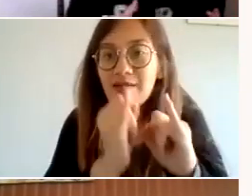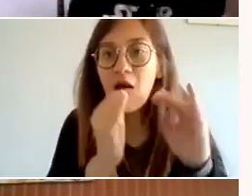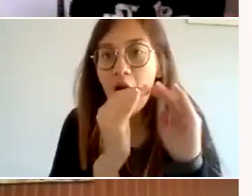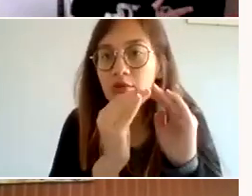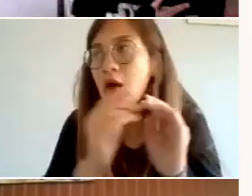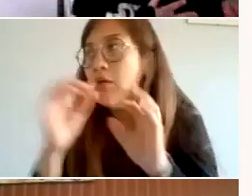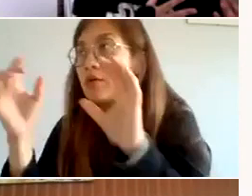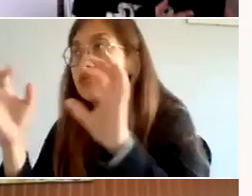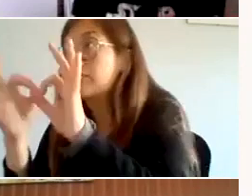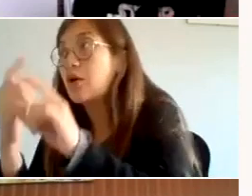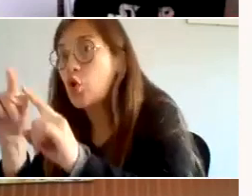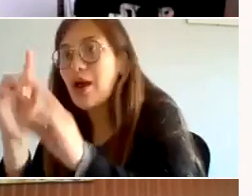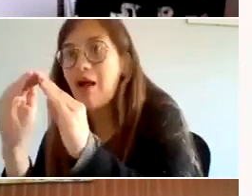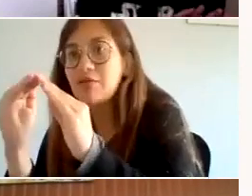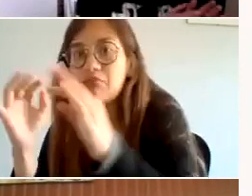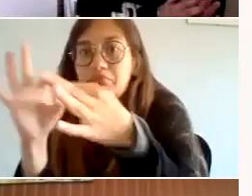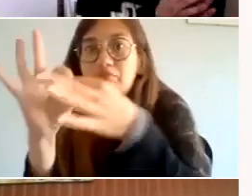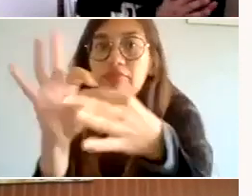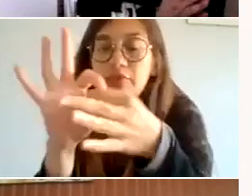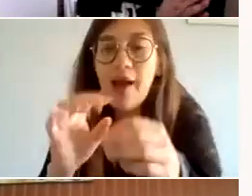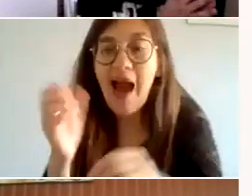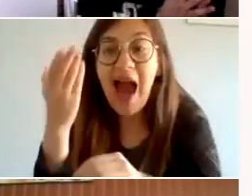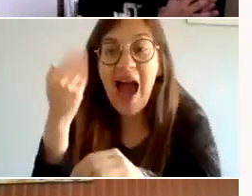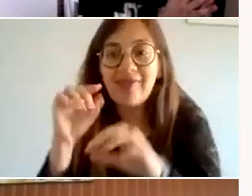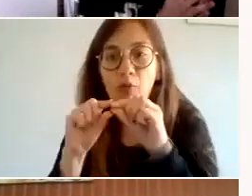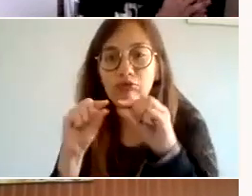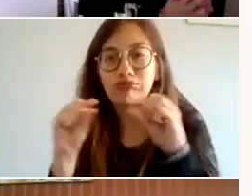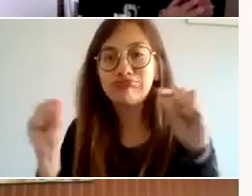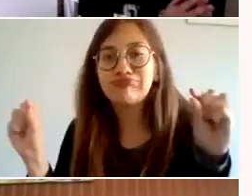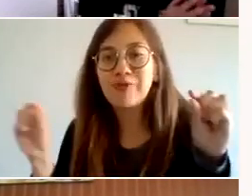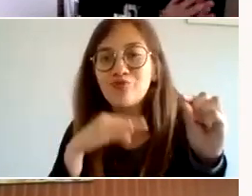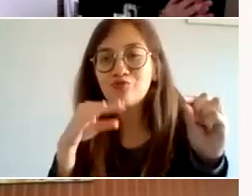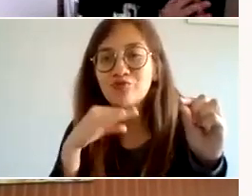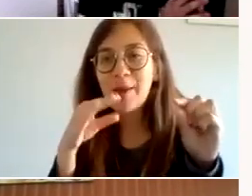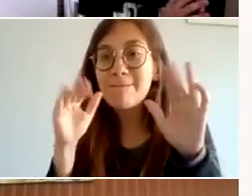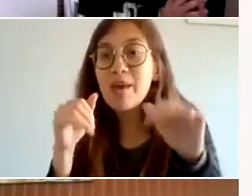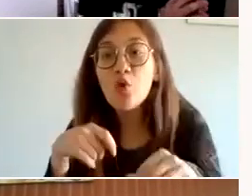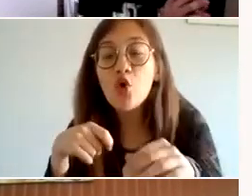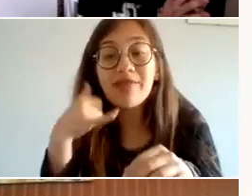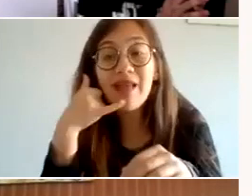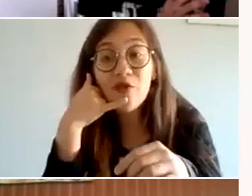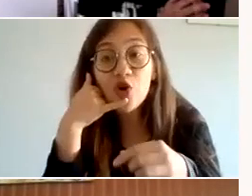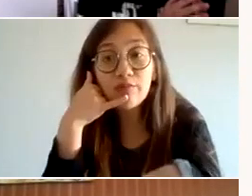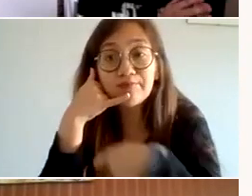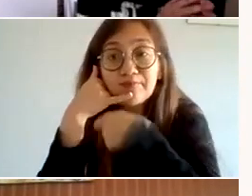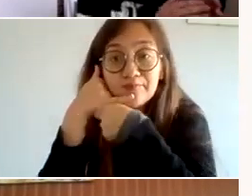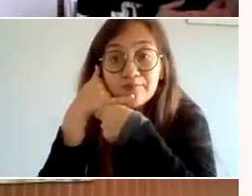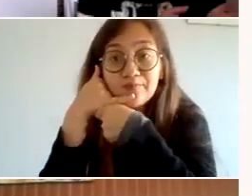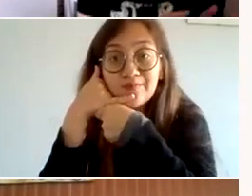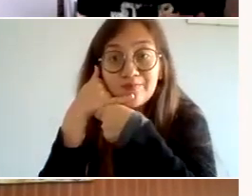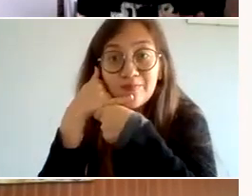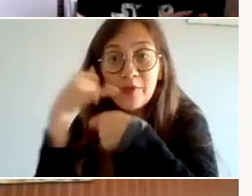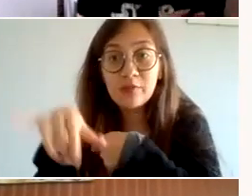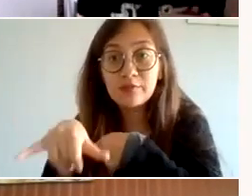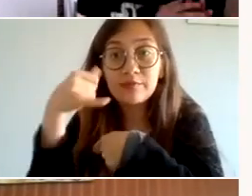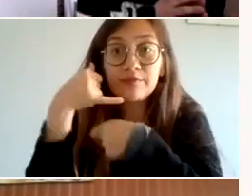principio habían pequeños cables que eran los mismos cables que se utilizaban para la telefonía, que justamente era lo que más había a